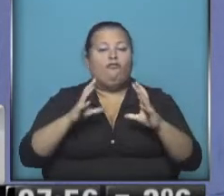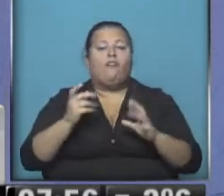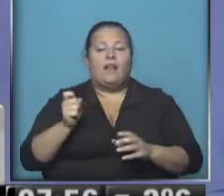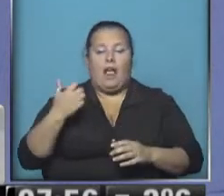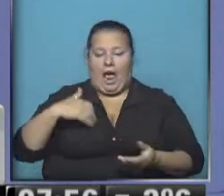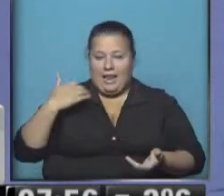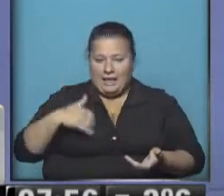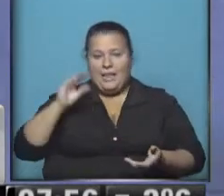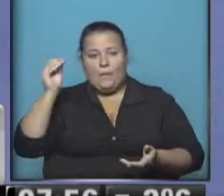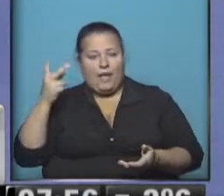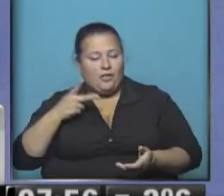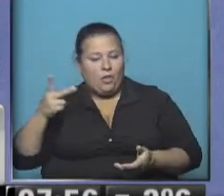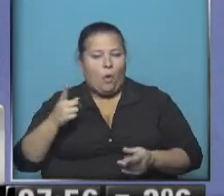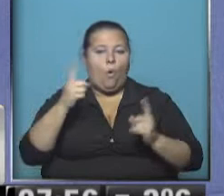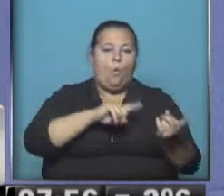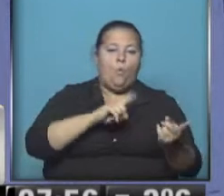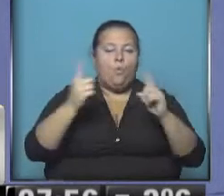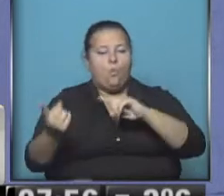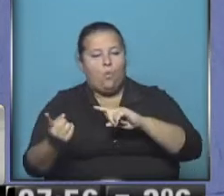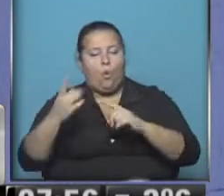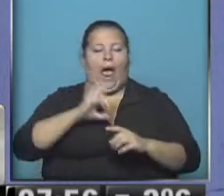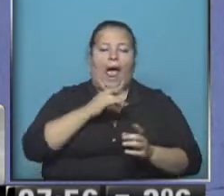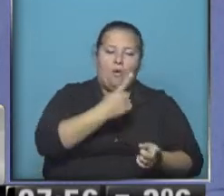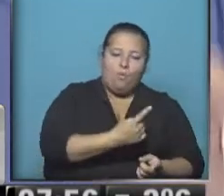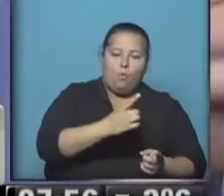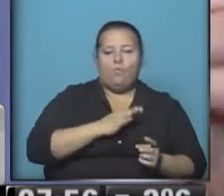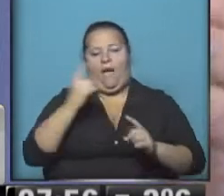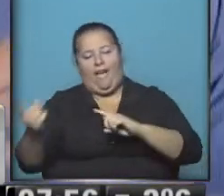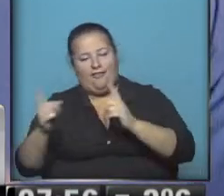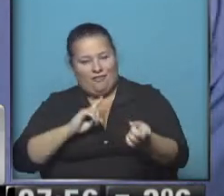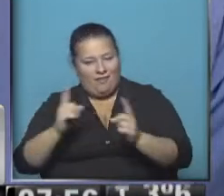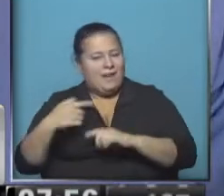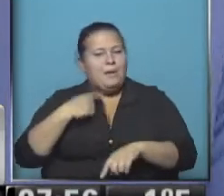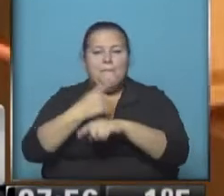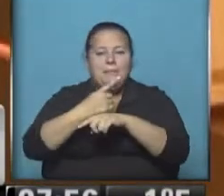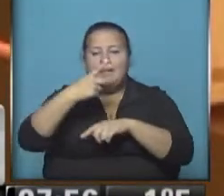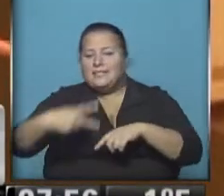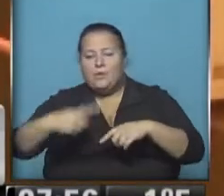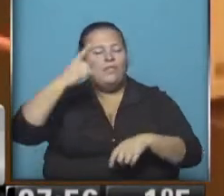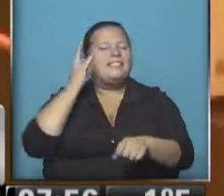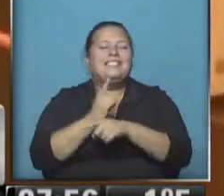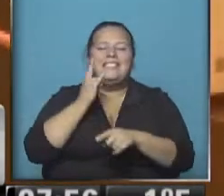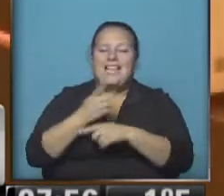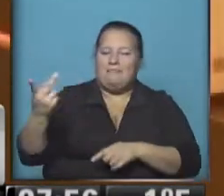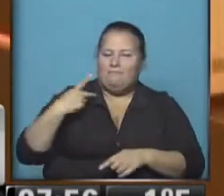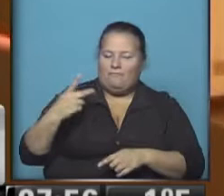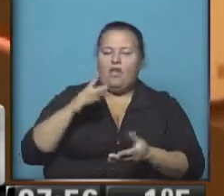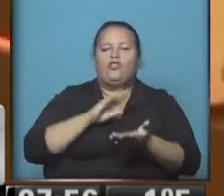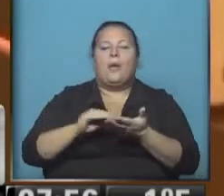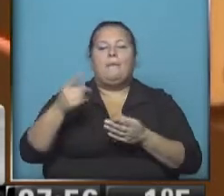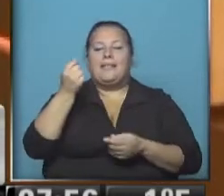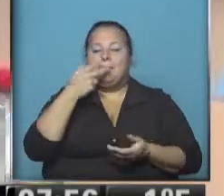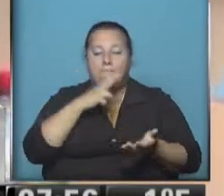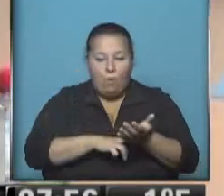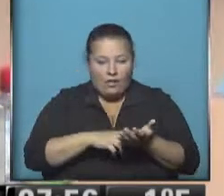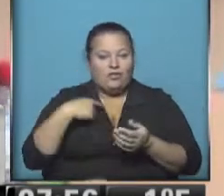es la Argentina y Brasil. Un año es uno, otro año es el otro, y ahí somos primeros o segundos siempre. Desde la administración tributaria, que es lo que